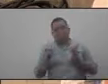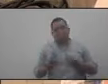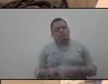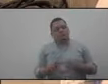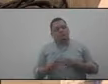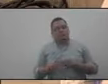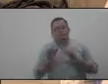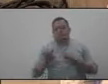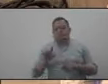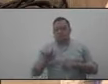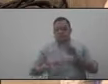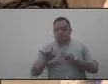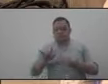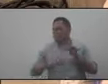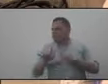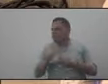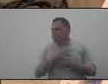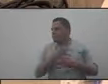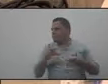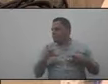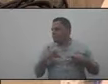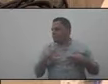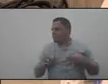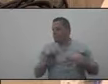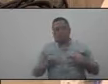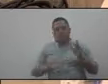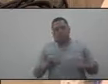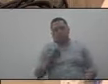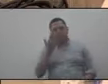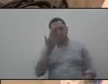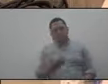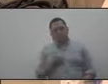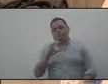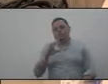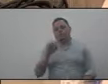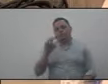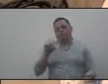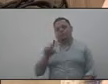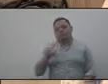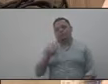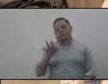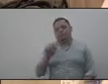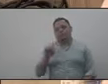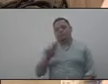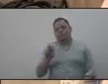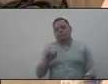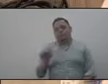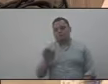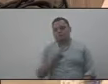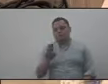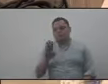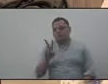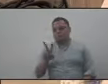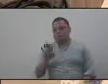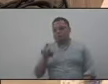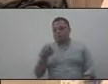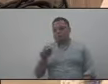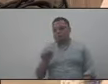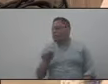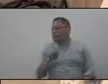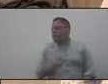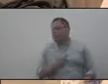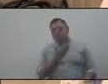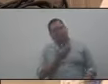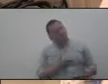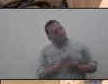nuestra secretaria de salud departamental, doctora Constanza Vega, igualmente a todos los demás